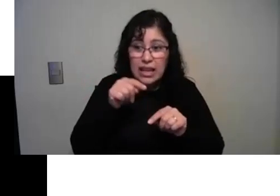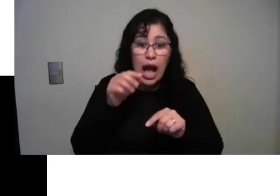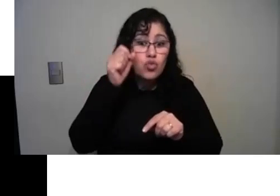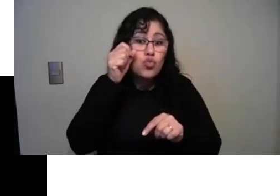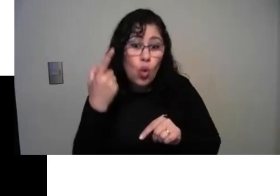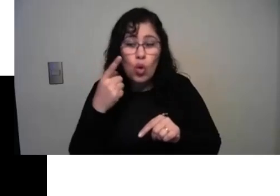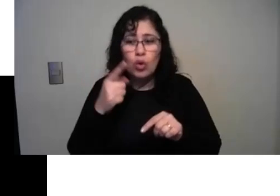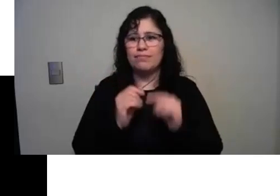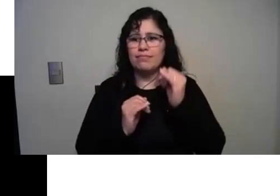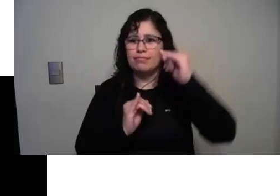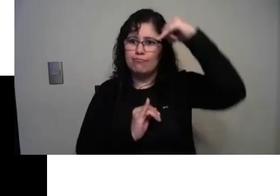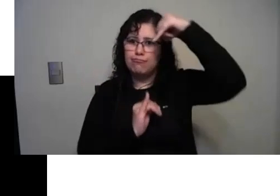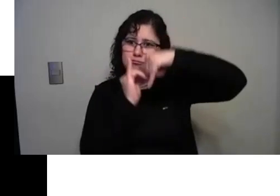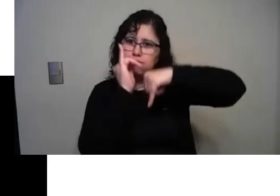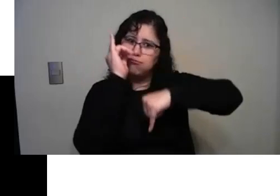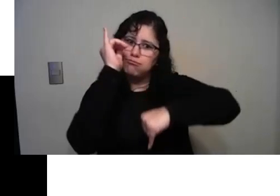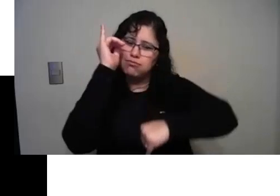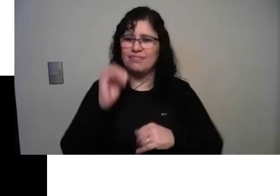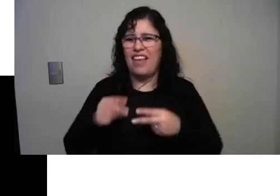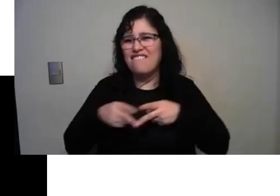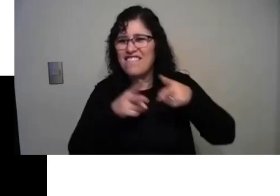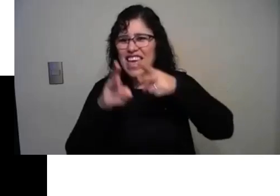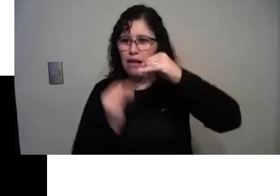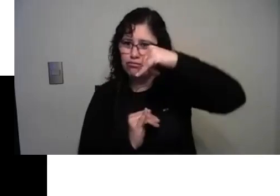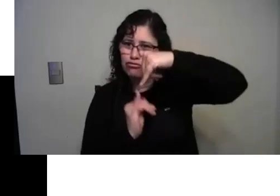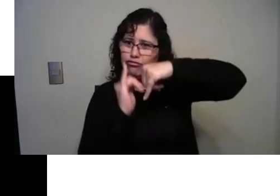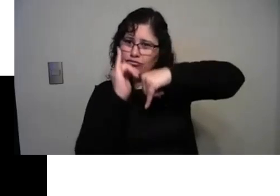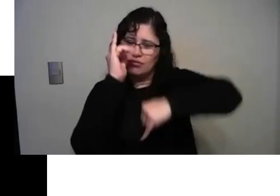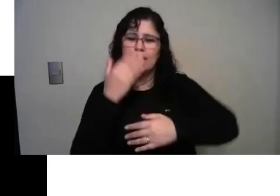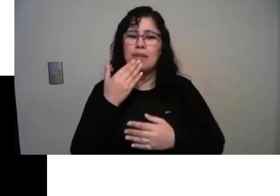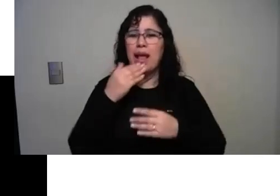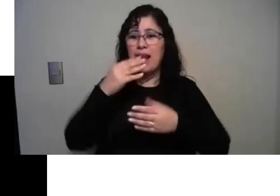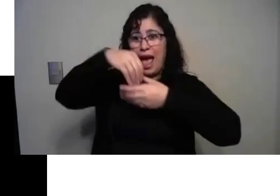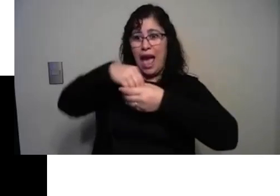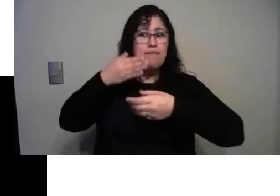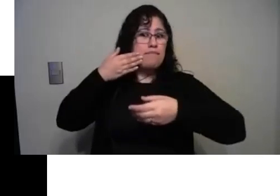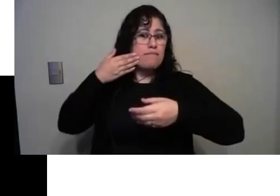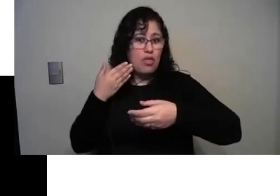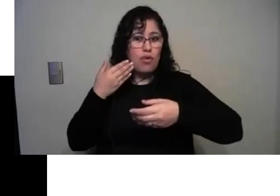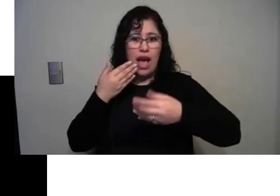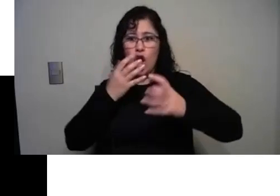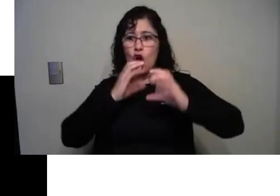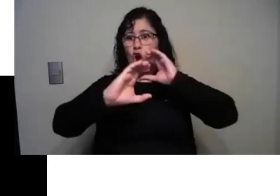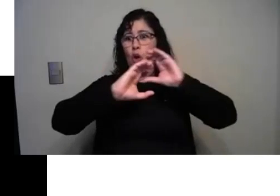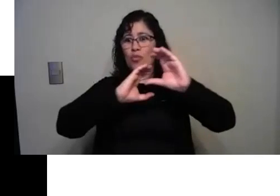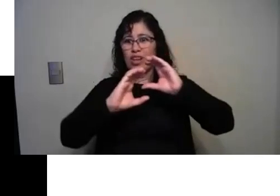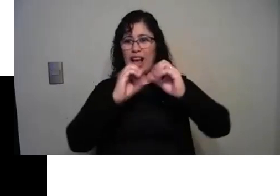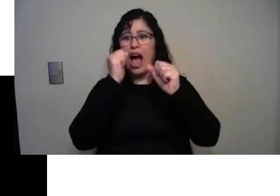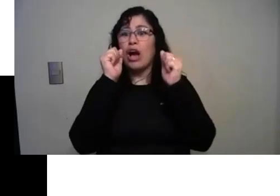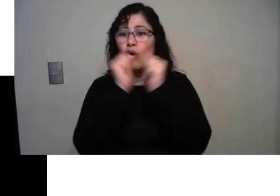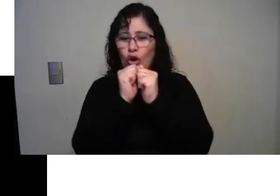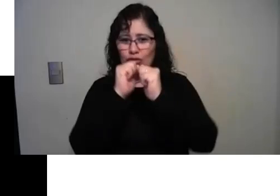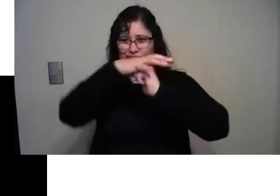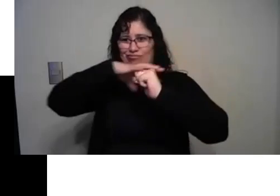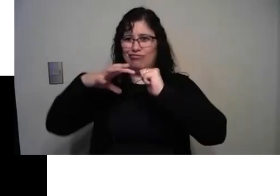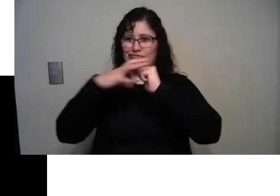que seguramente están comunicando lo que es la médula espinal con los niveles superiores. Y si pudiéramos seguir alguna de estas vías,